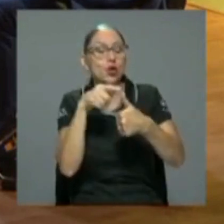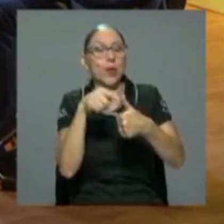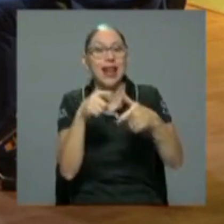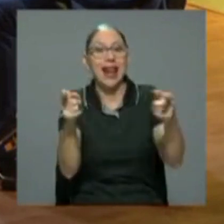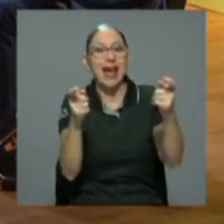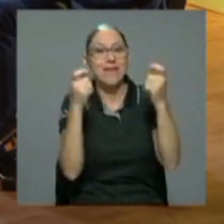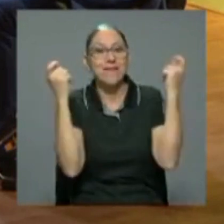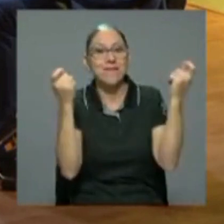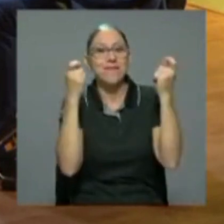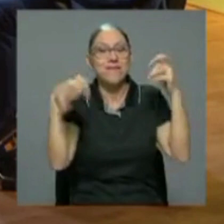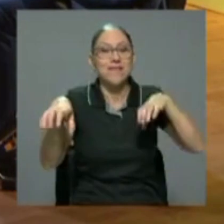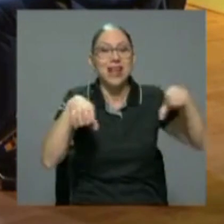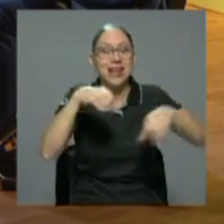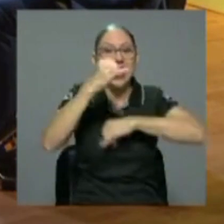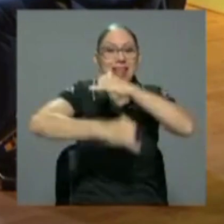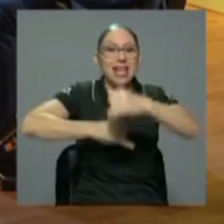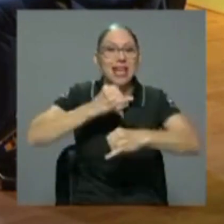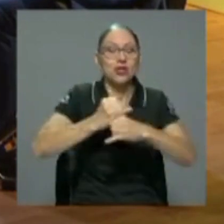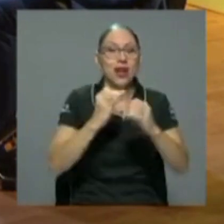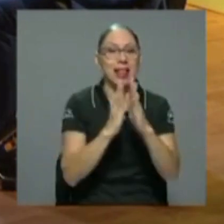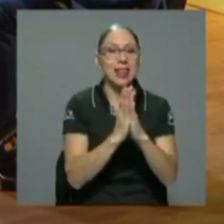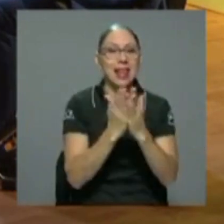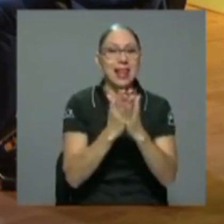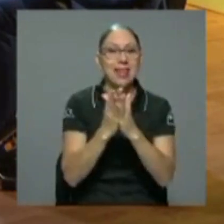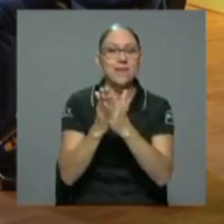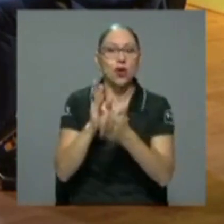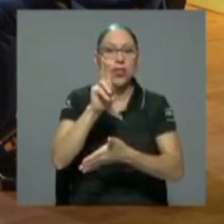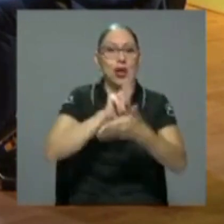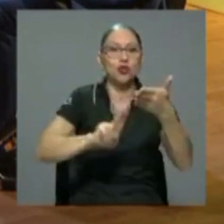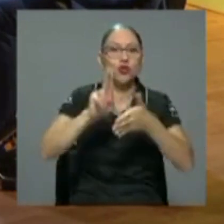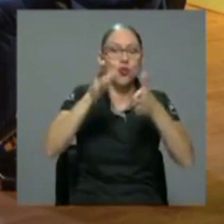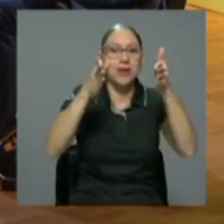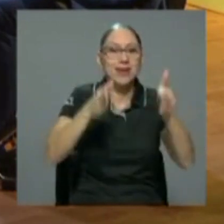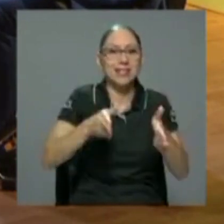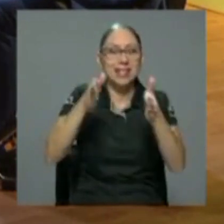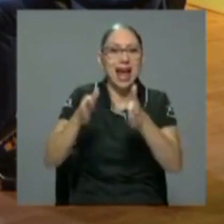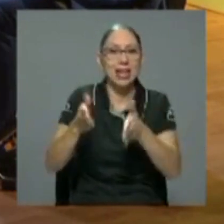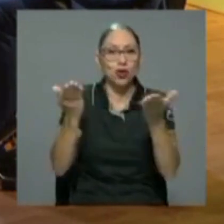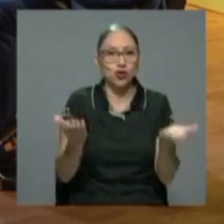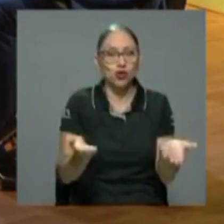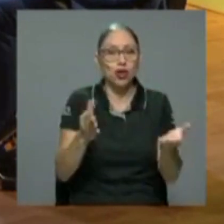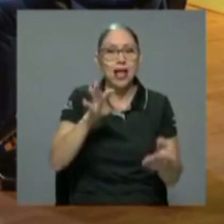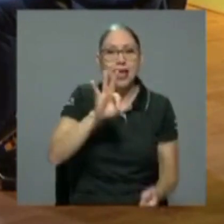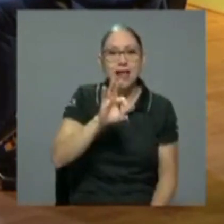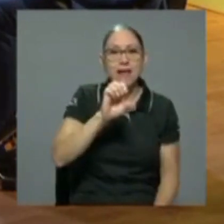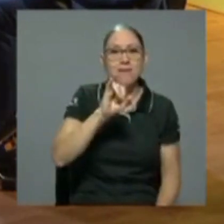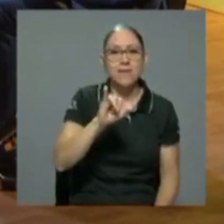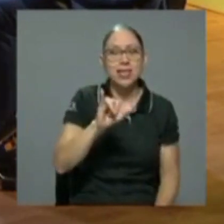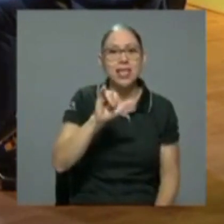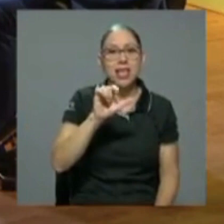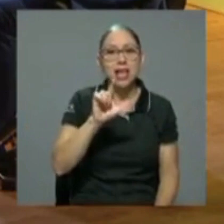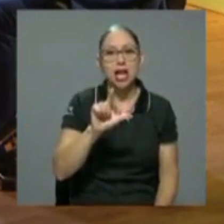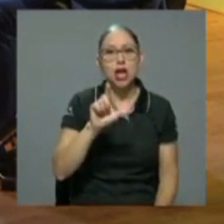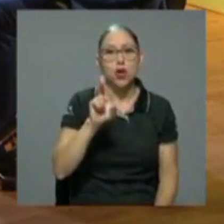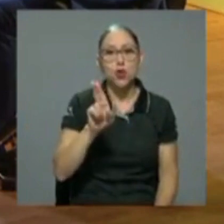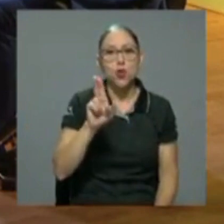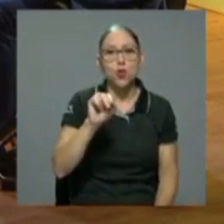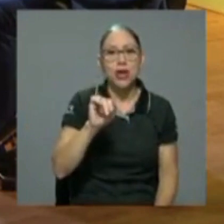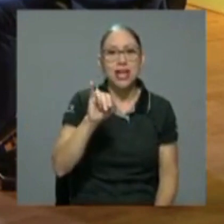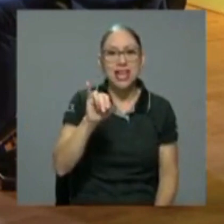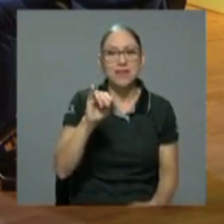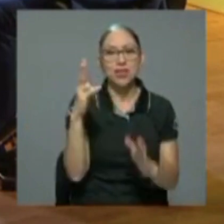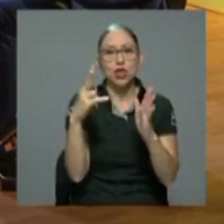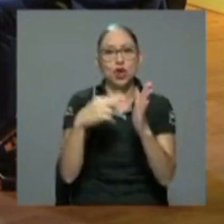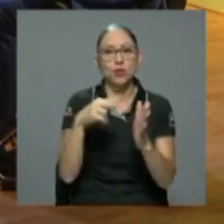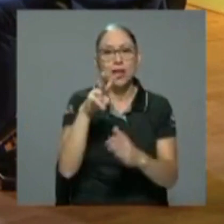Feria Internacional del Libro de los Universitarios y las Universitarias, Filuni 2022, una feria que